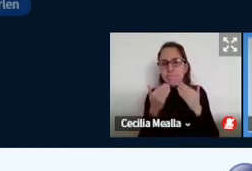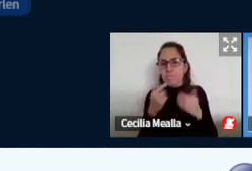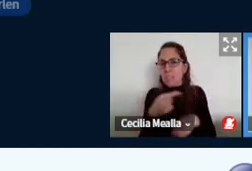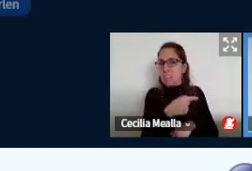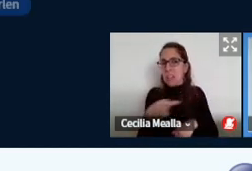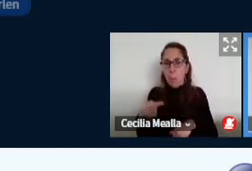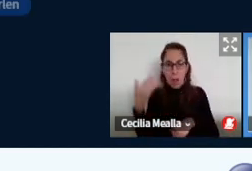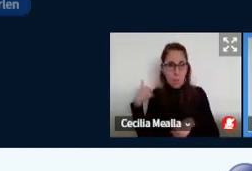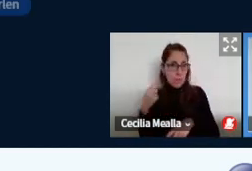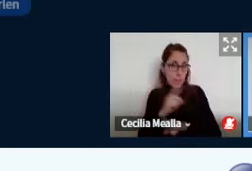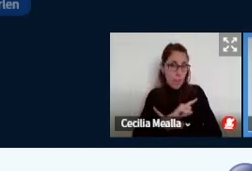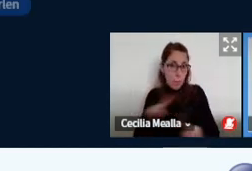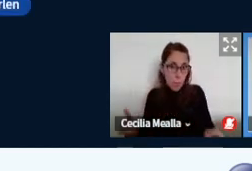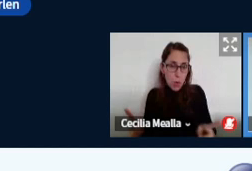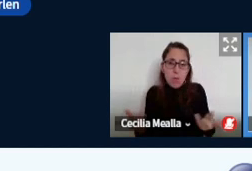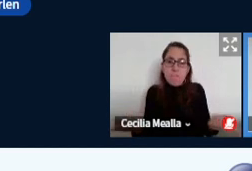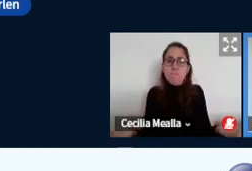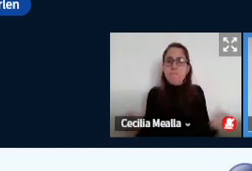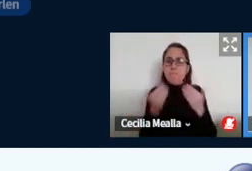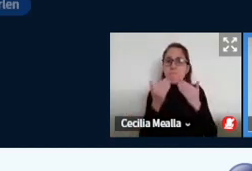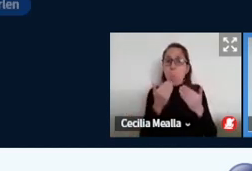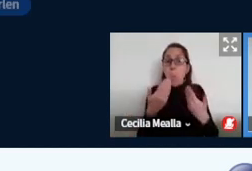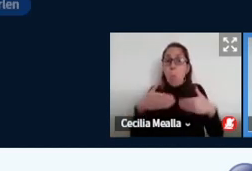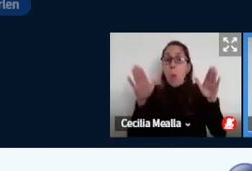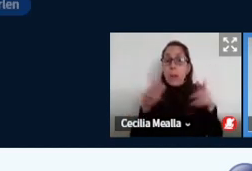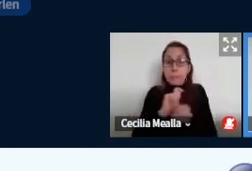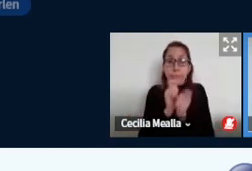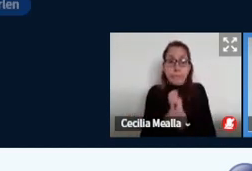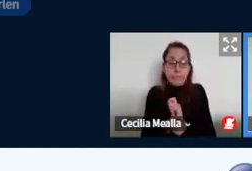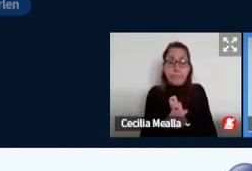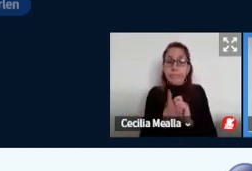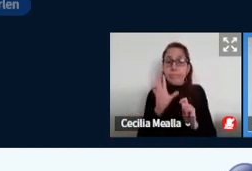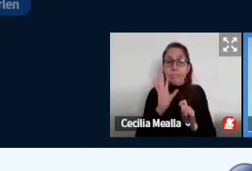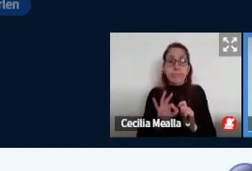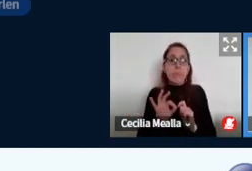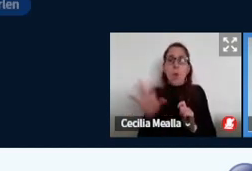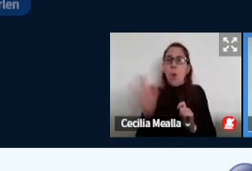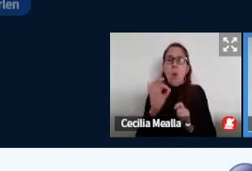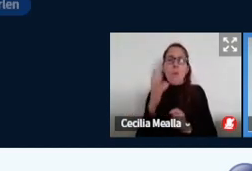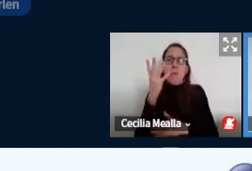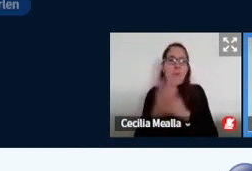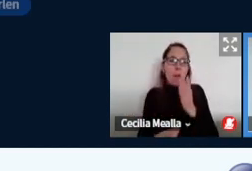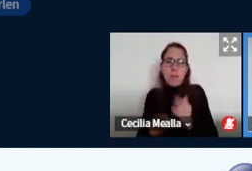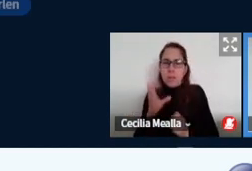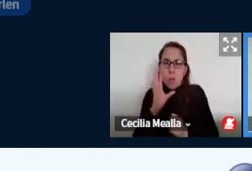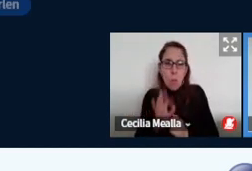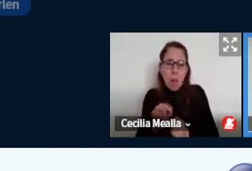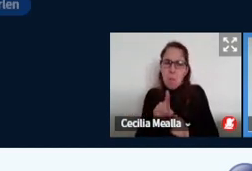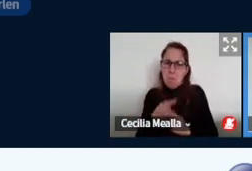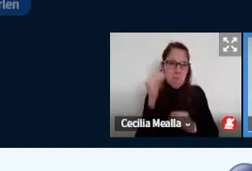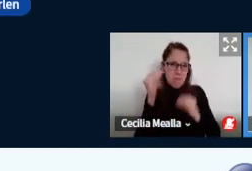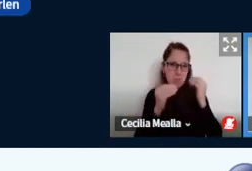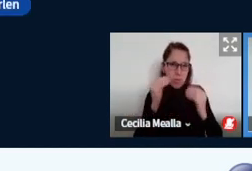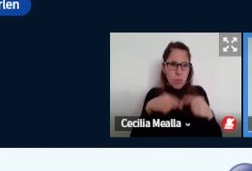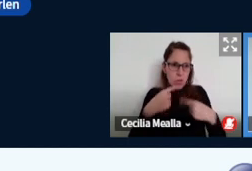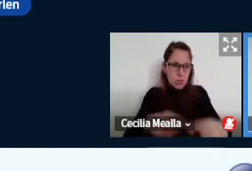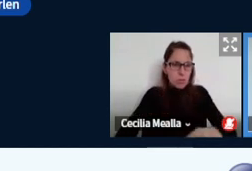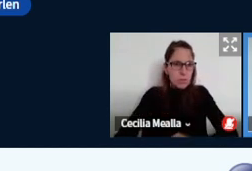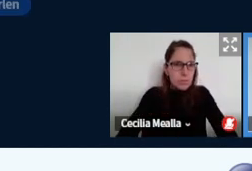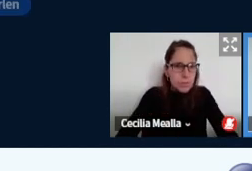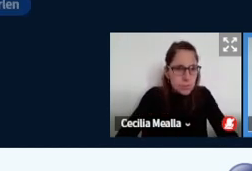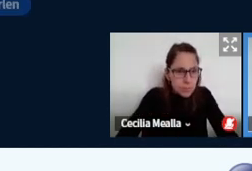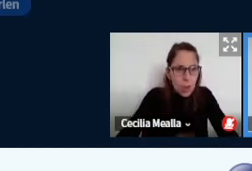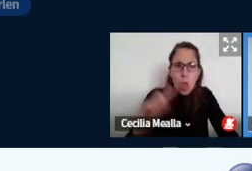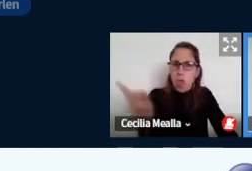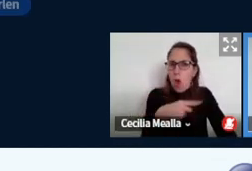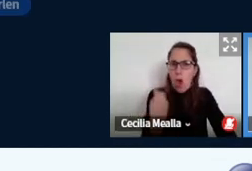la semana pasada no pasó, pero quizás haya quedado un error de configuración, no se preocupen, nos Bueno,